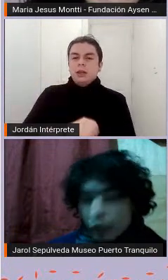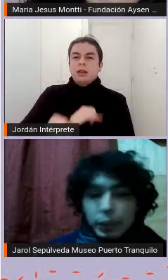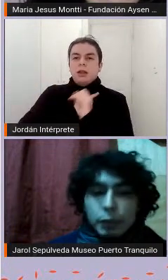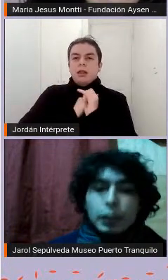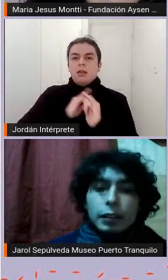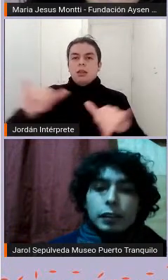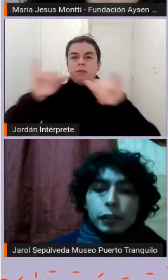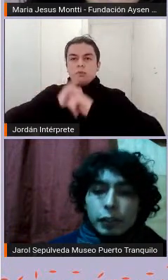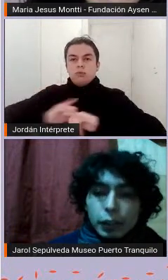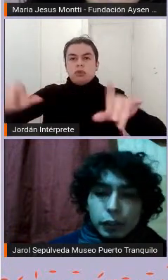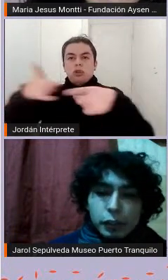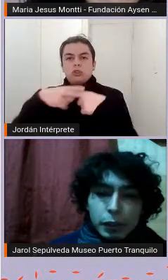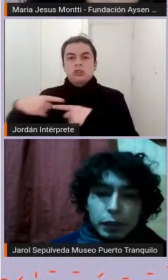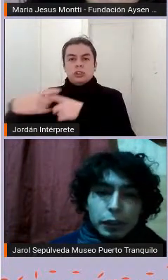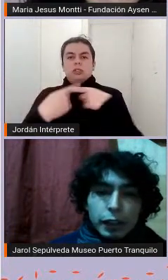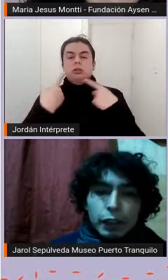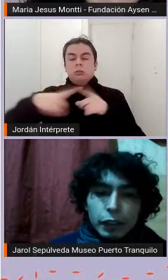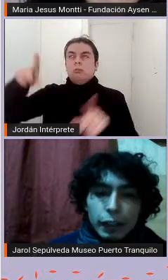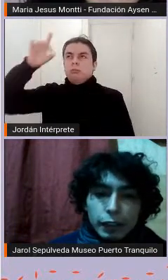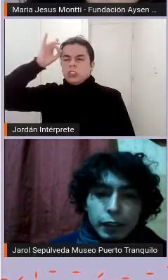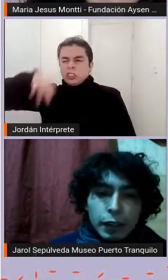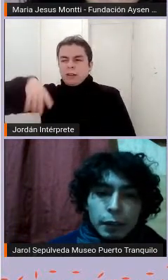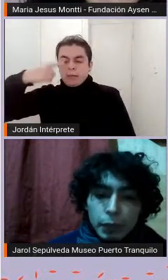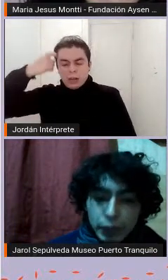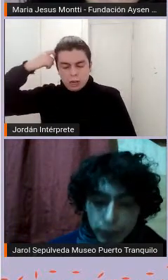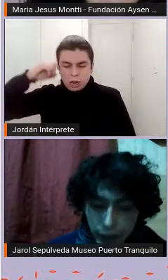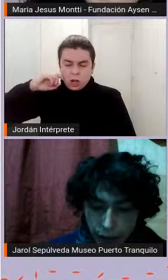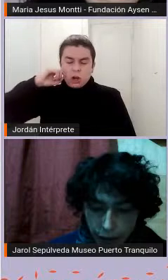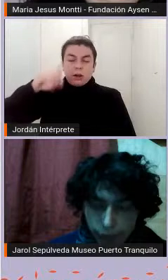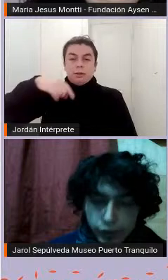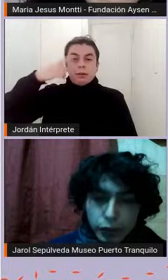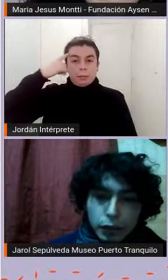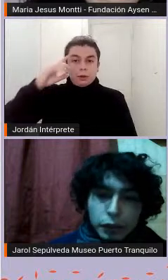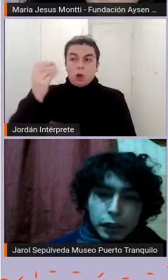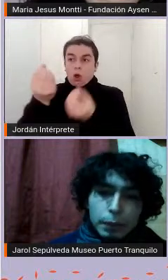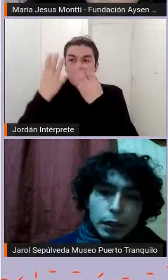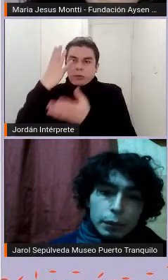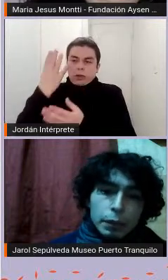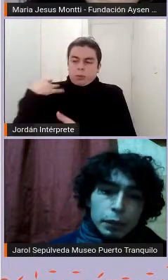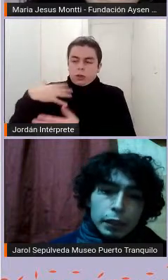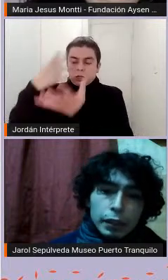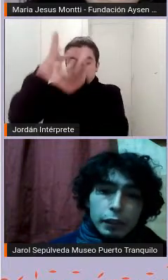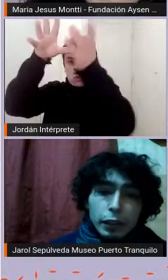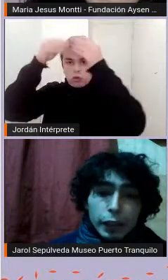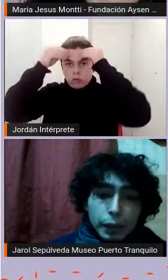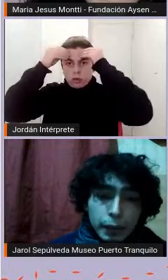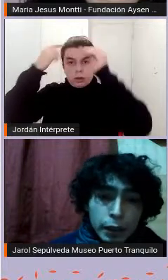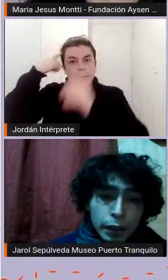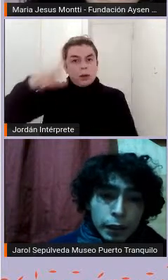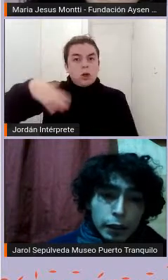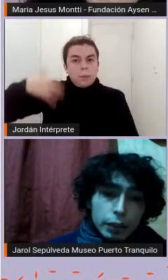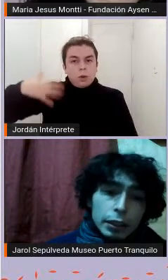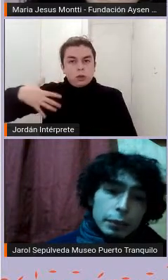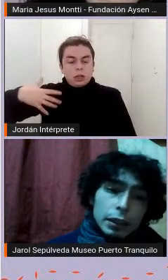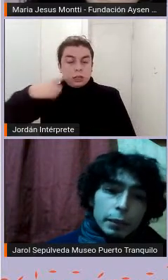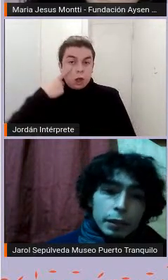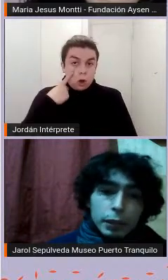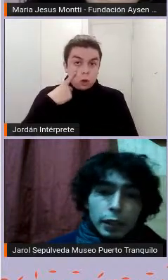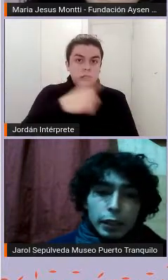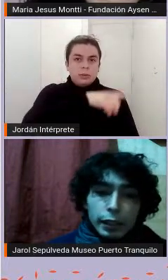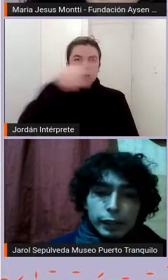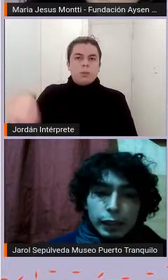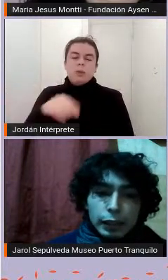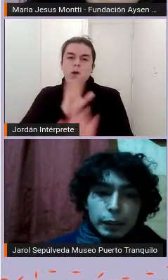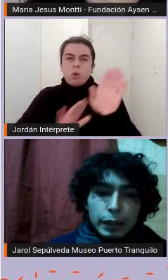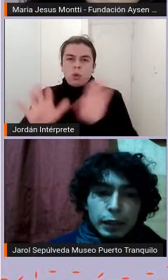bueno, solamente por la adquisición de conocimiento ya es valorable, pero también es necesario conocer para poder proteger y valorar. Y también esperemos